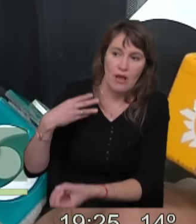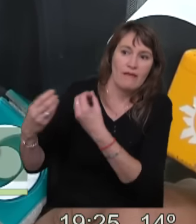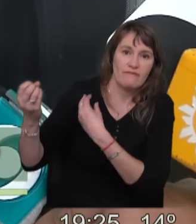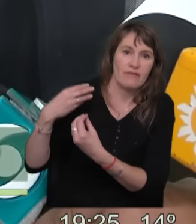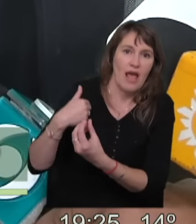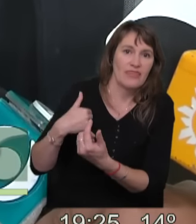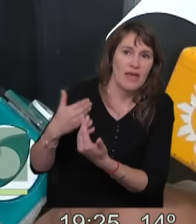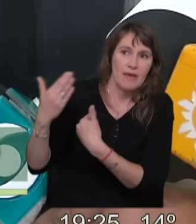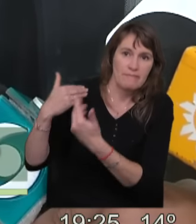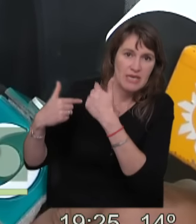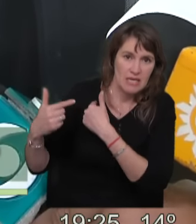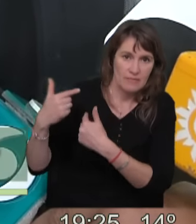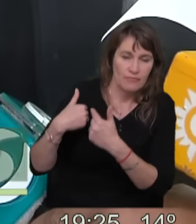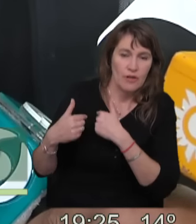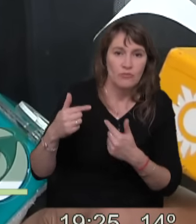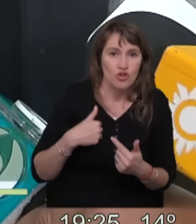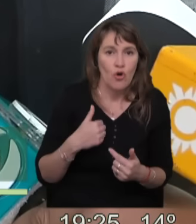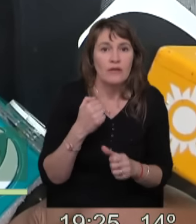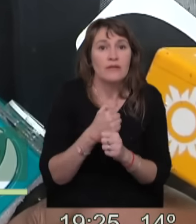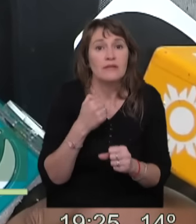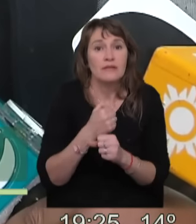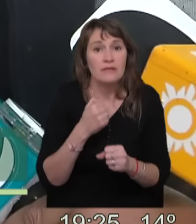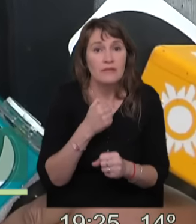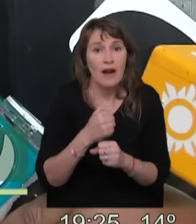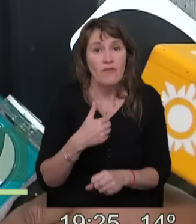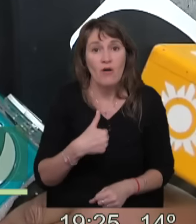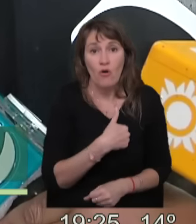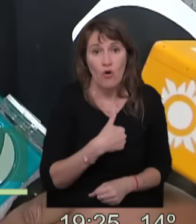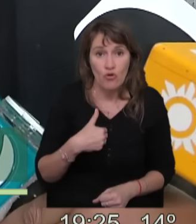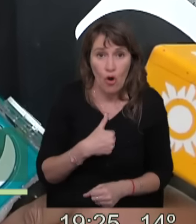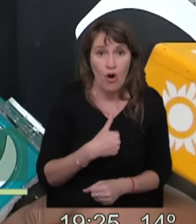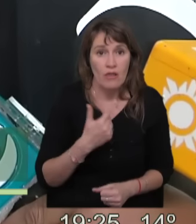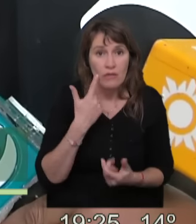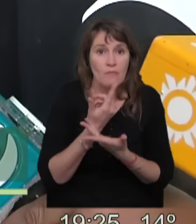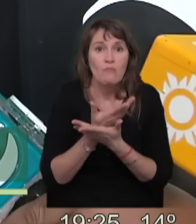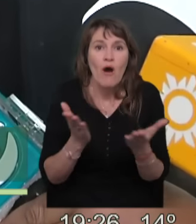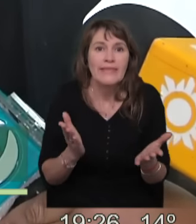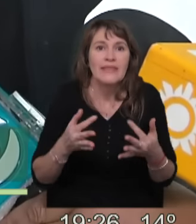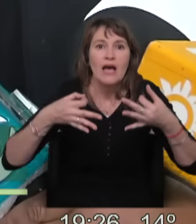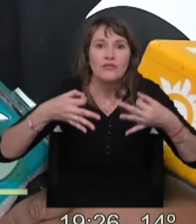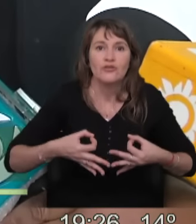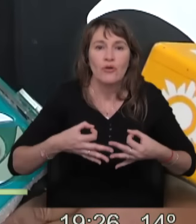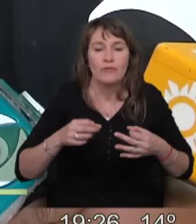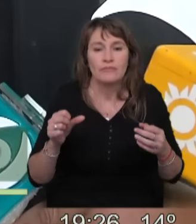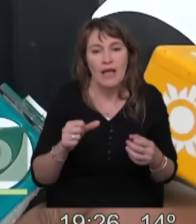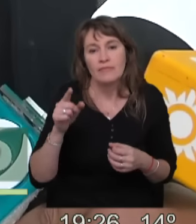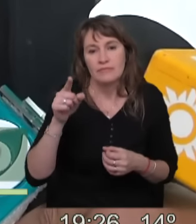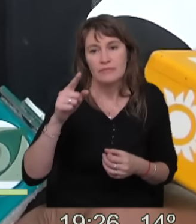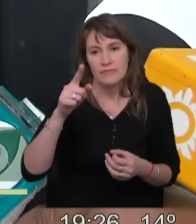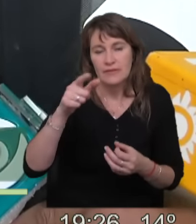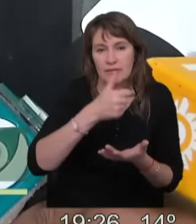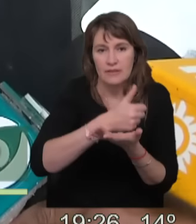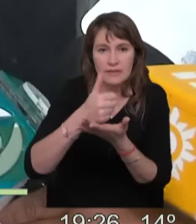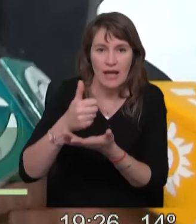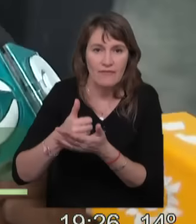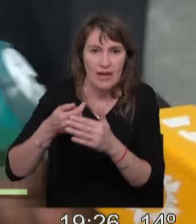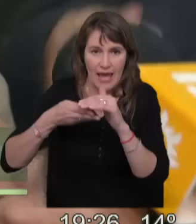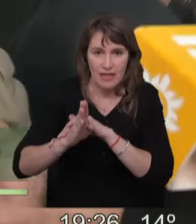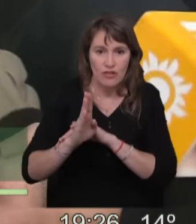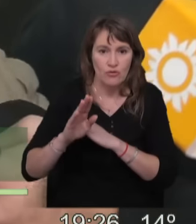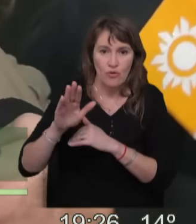creo, reitero, que con la función que estamos cumpliendo estamos más que demostrando lo que estamos... Bueno, ustedes estuvieron hoy adentro de la audiencia.